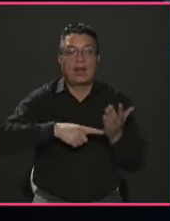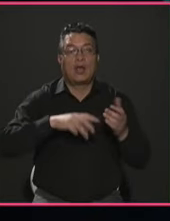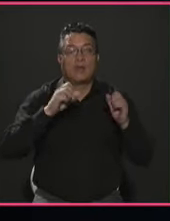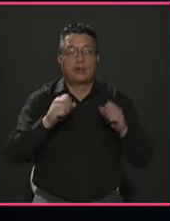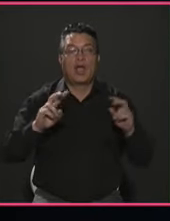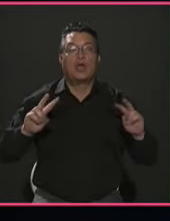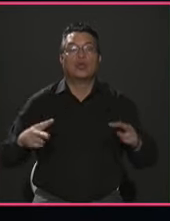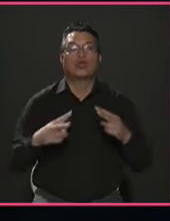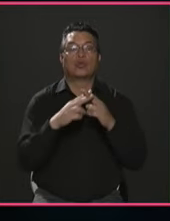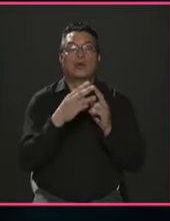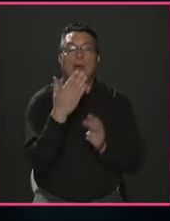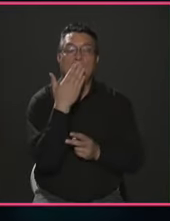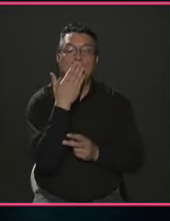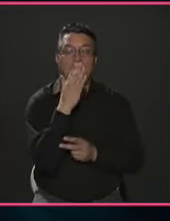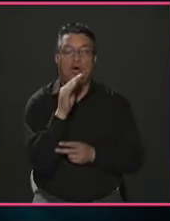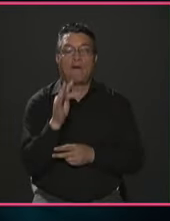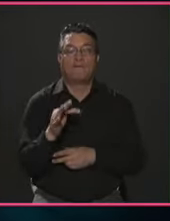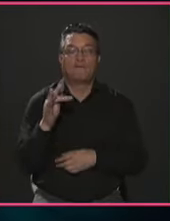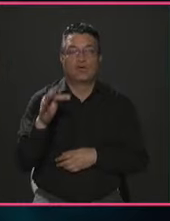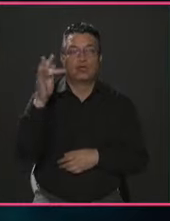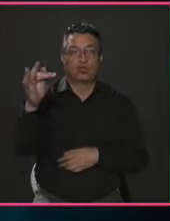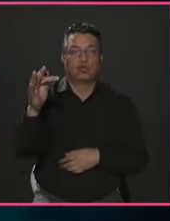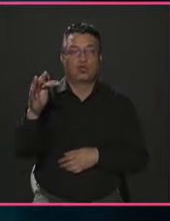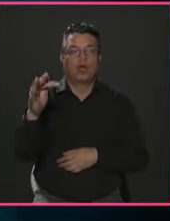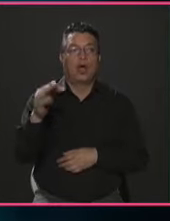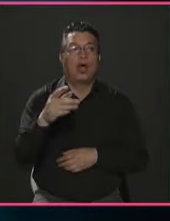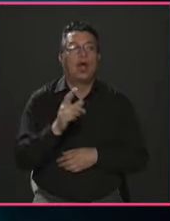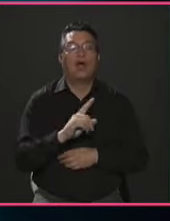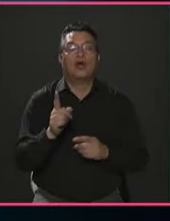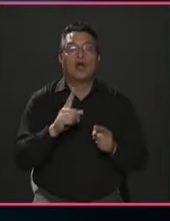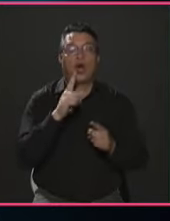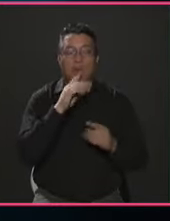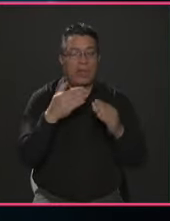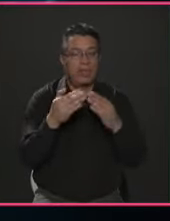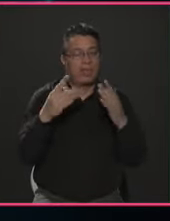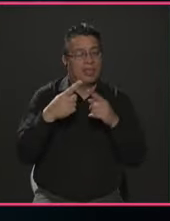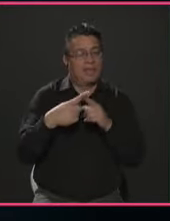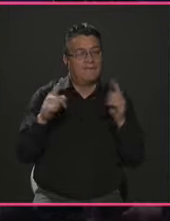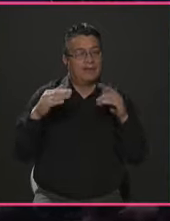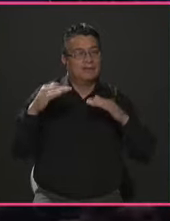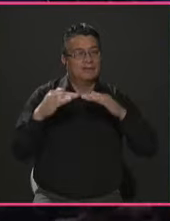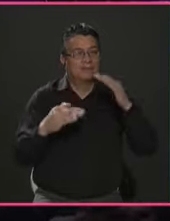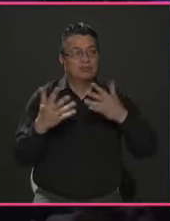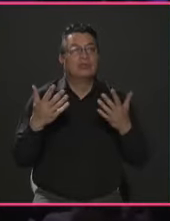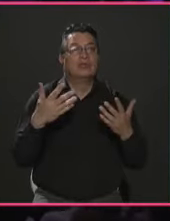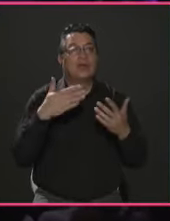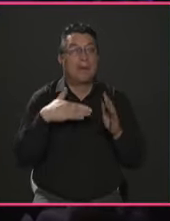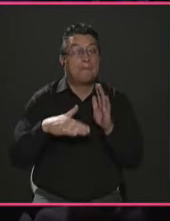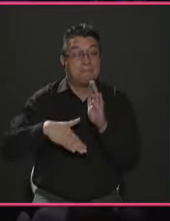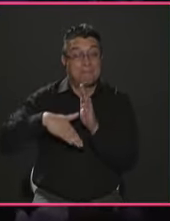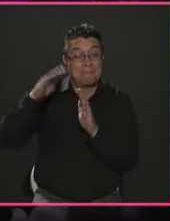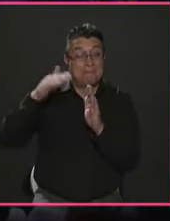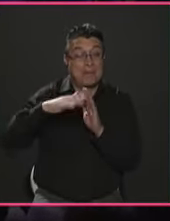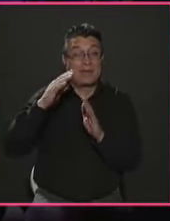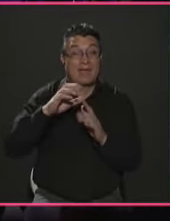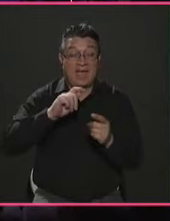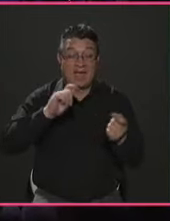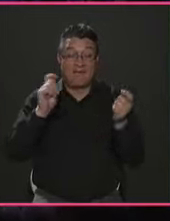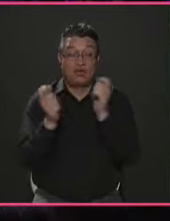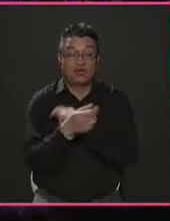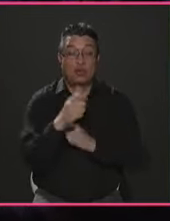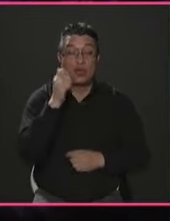construir mejores futuros posibles no es una paradoja o sería una paradoja que en el momento de mayor evolución de